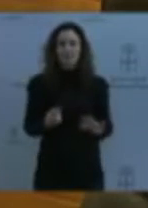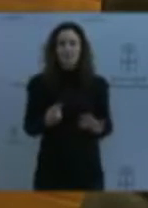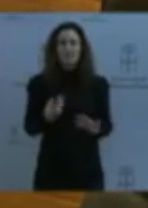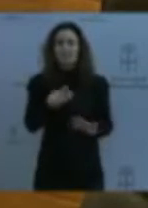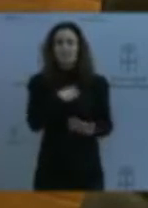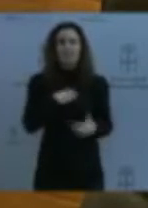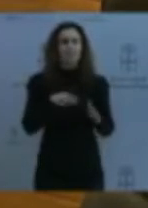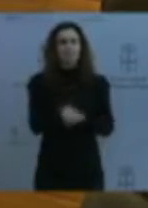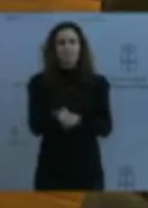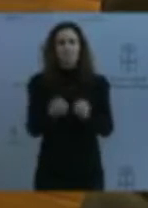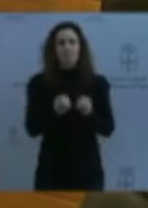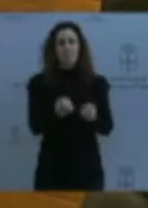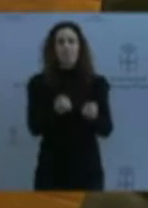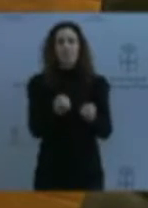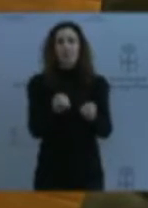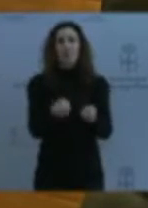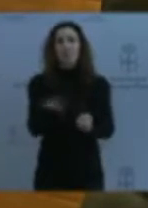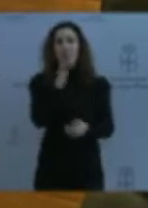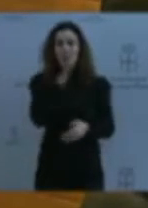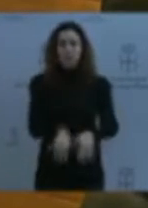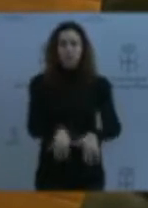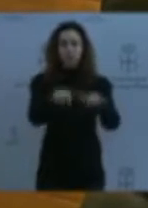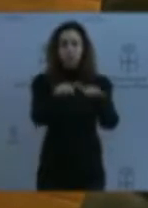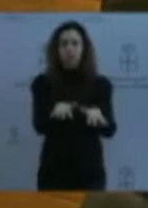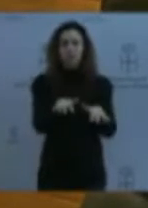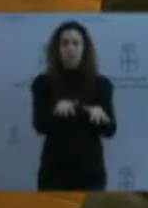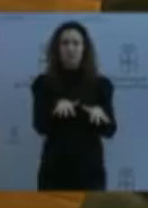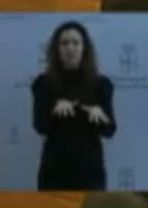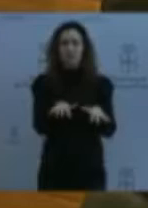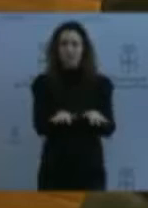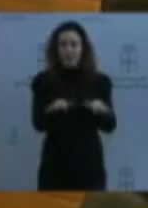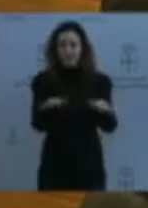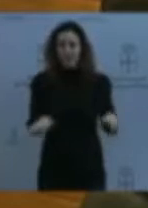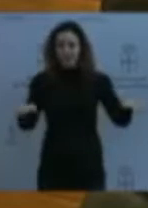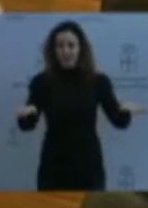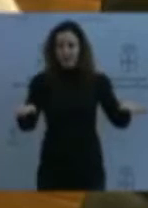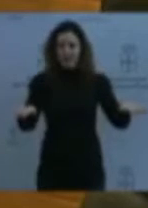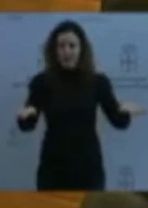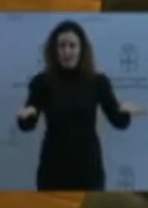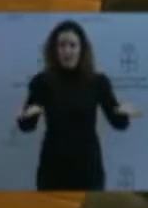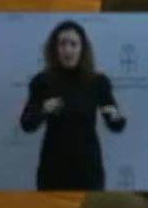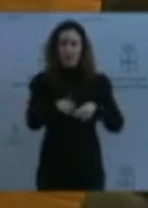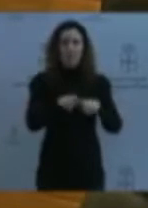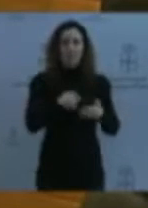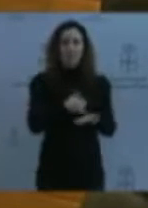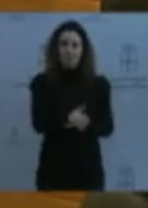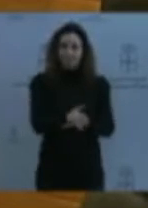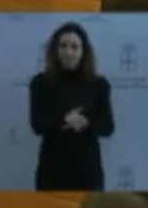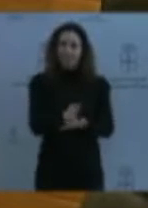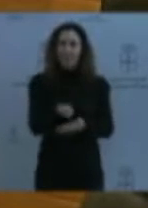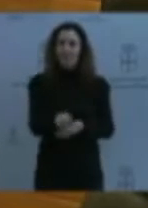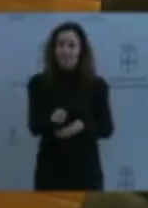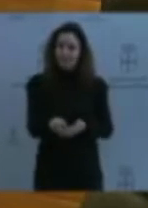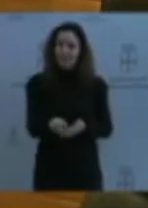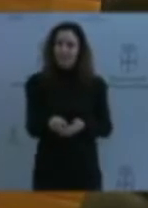producen anegaciones de Las Vegas, dedicadas, como usted mismo ha dicho, a los cultivos de faves de Asturiana y también a los cultivos de kiwi